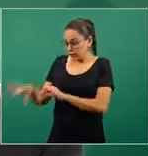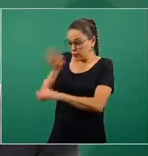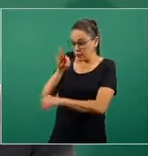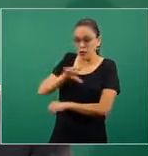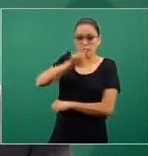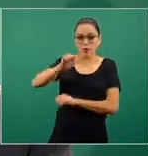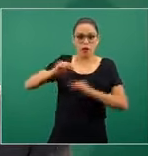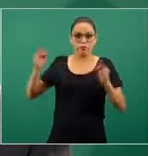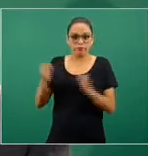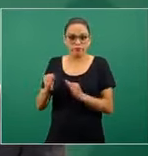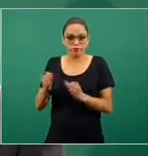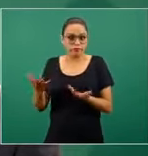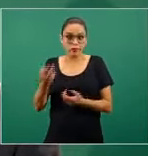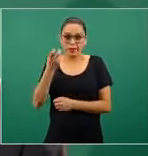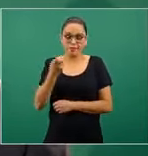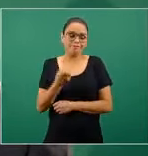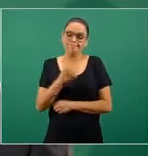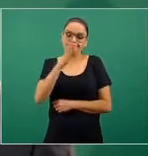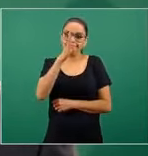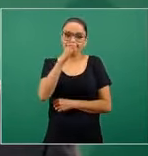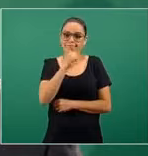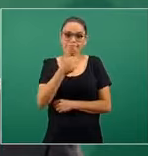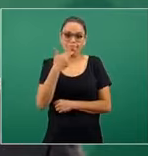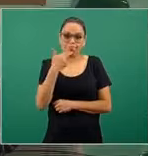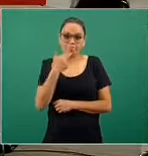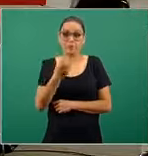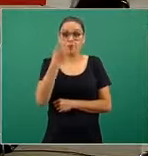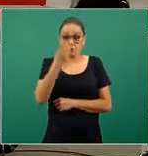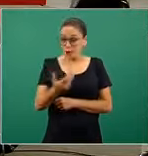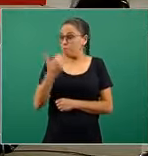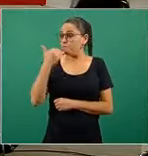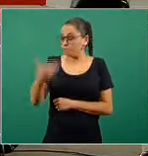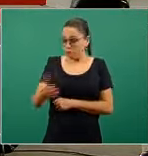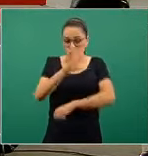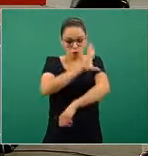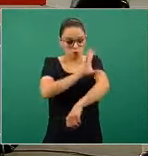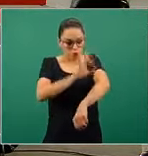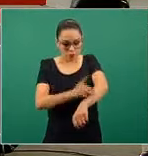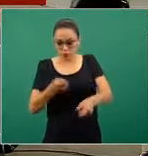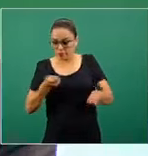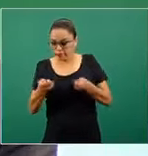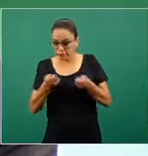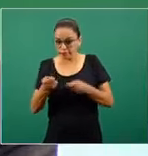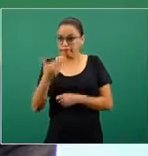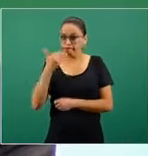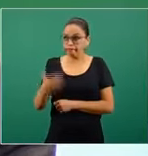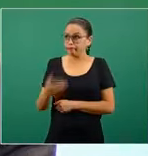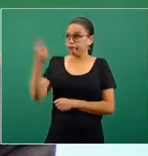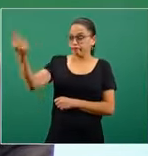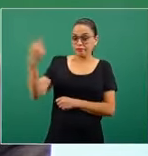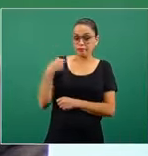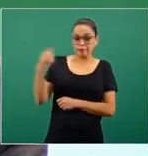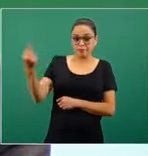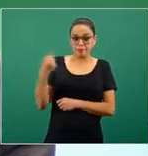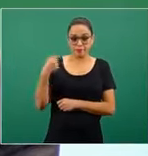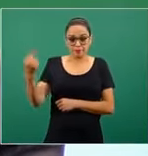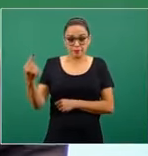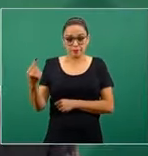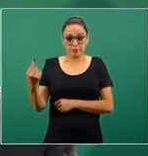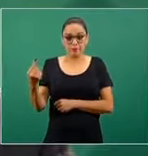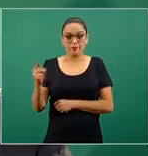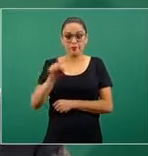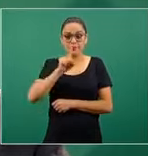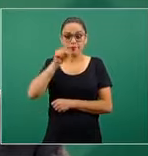Eso no conviene a la vacuna. Entonces, muy oportunamente y en una coordinación, sin mezquindades, entre el